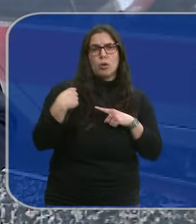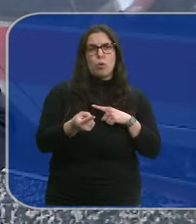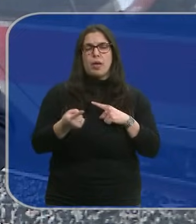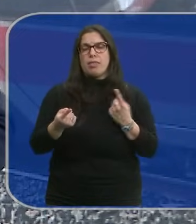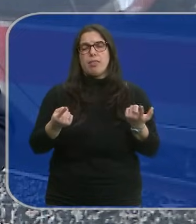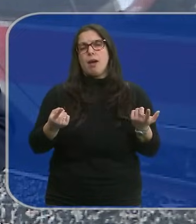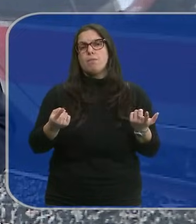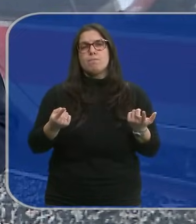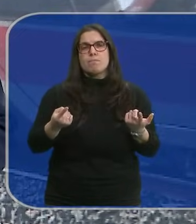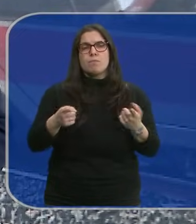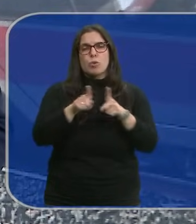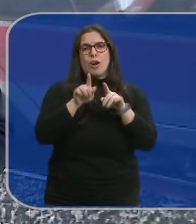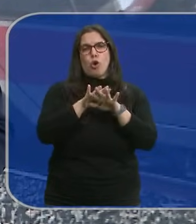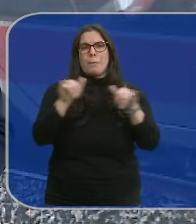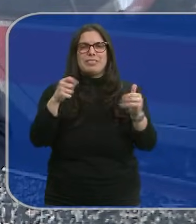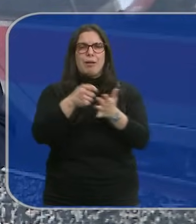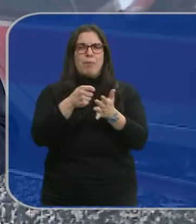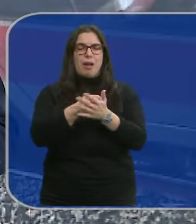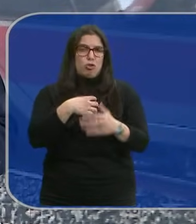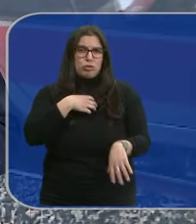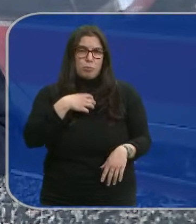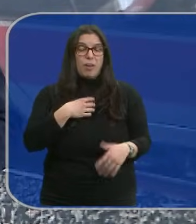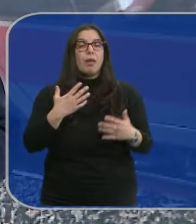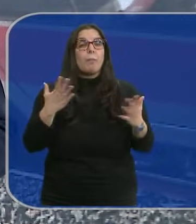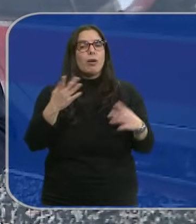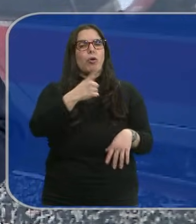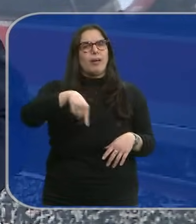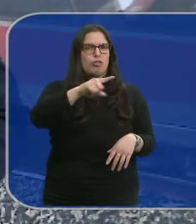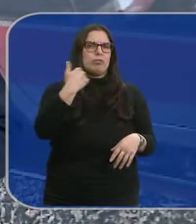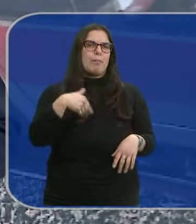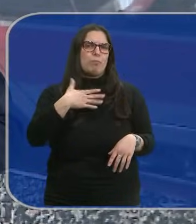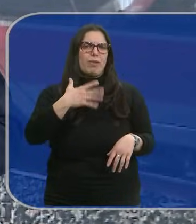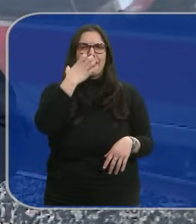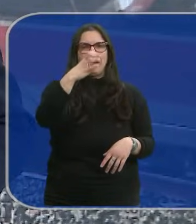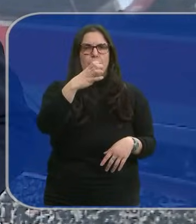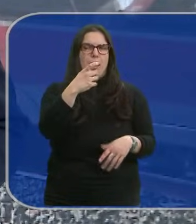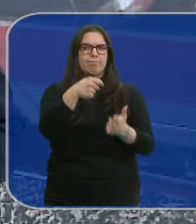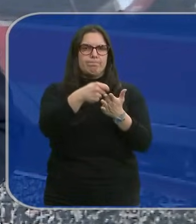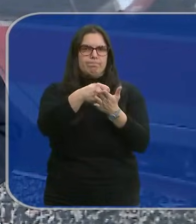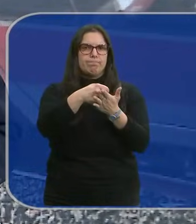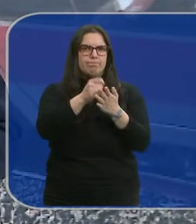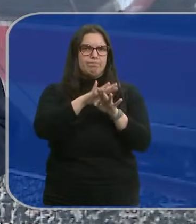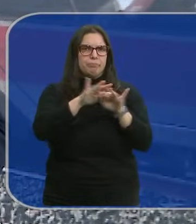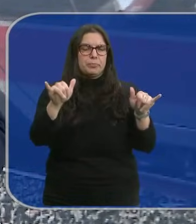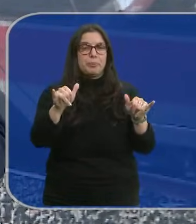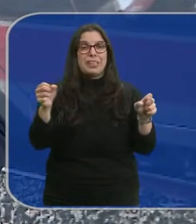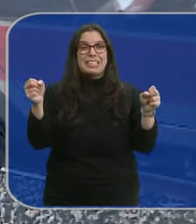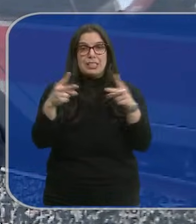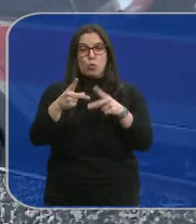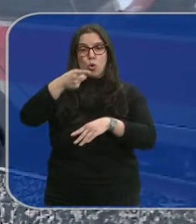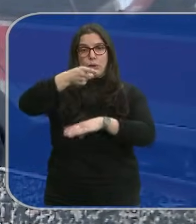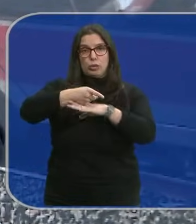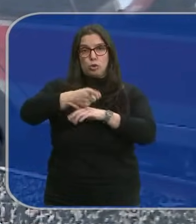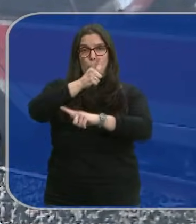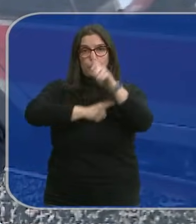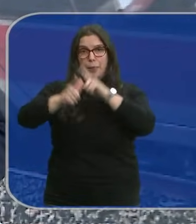tragedias no es en ningún caso compensable con dinero, pero los afectados ya podrían reclamar indemnizaciones que les corresponden. El seguro obligatorio de